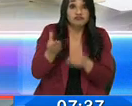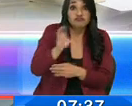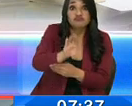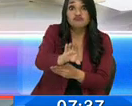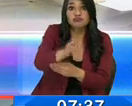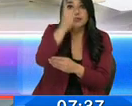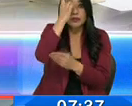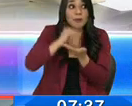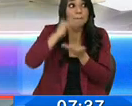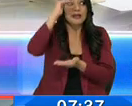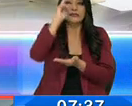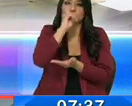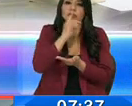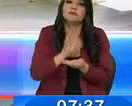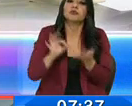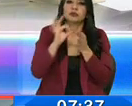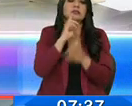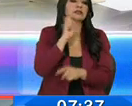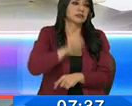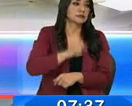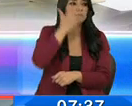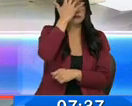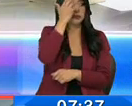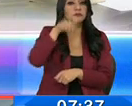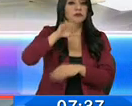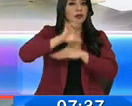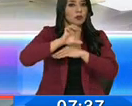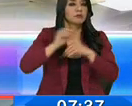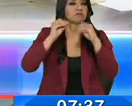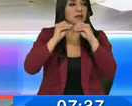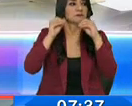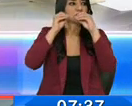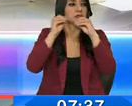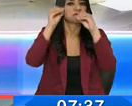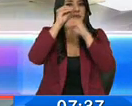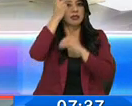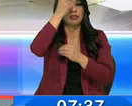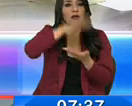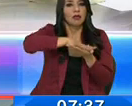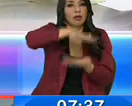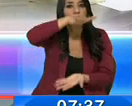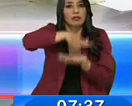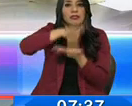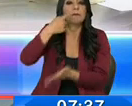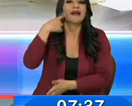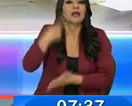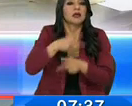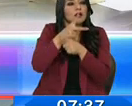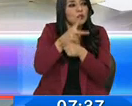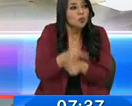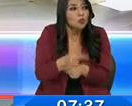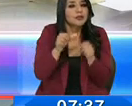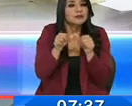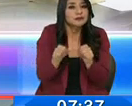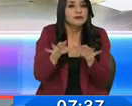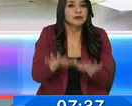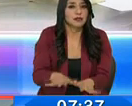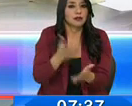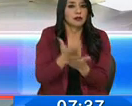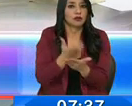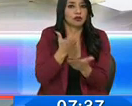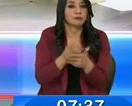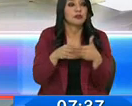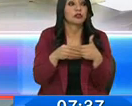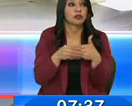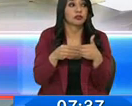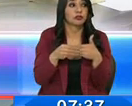de endeudamiento que a nosotros sí nos preocupa que el país lo siga haciendo en función de precautelar los niveles de estabilidad de dolarización, que